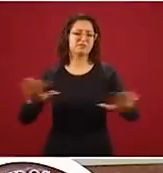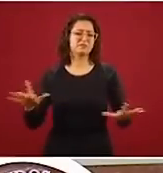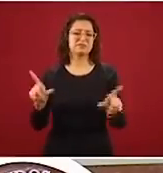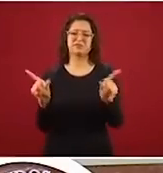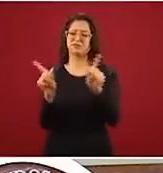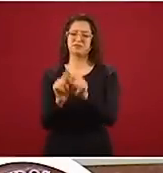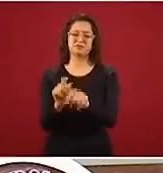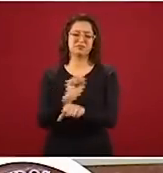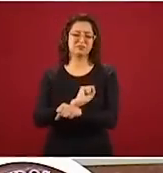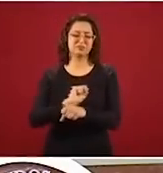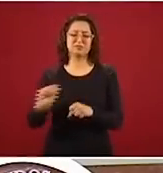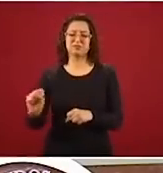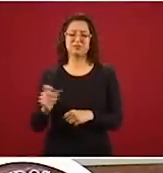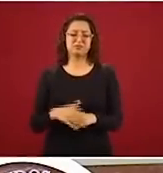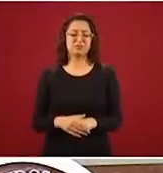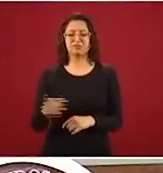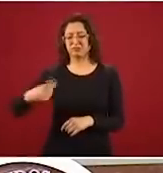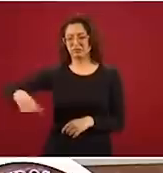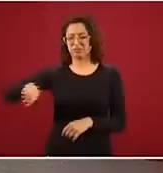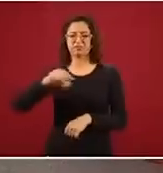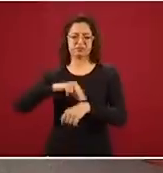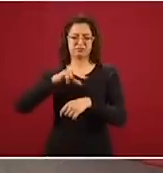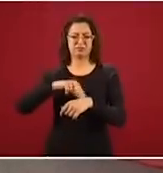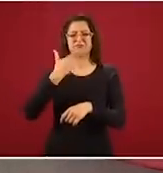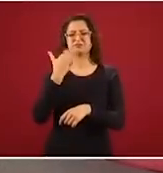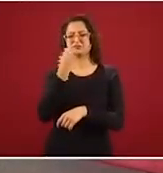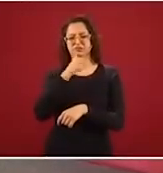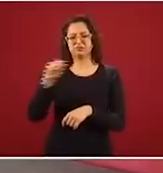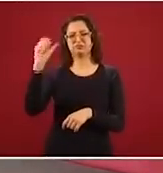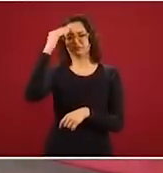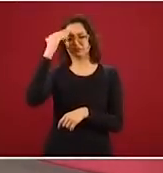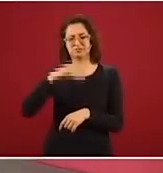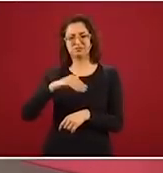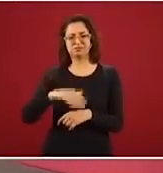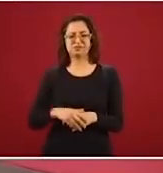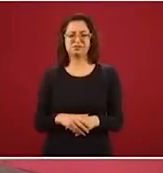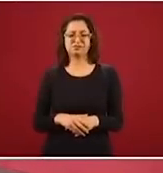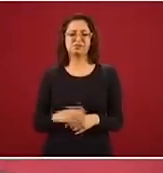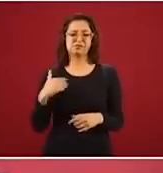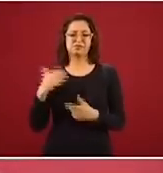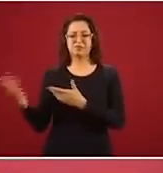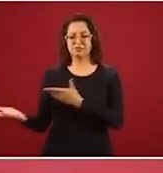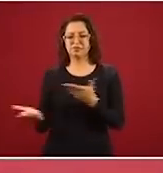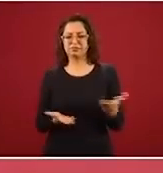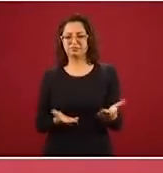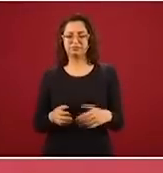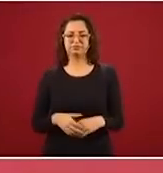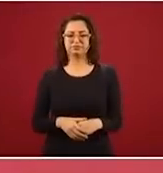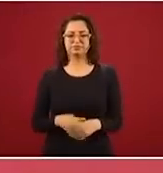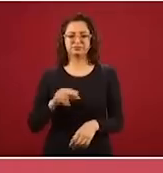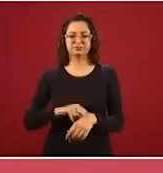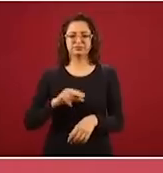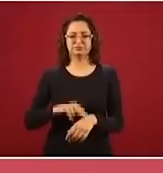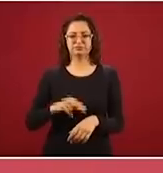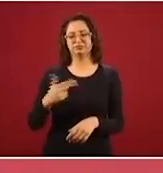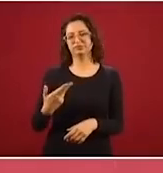sea, son los especialistas, y por eso también voy a darle la voz al doctor